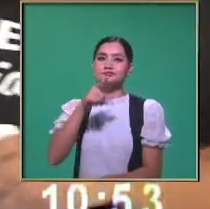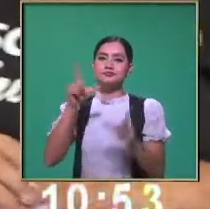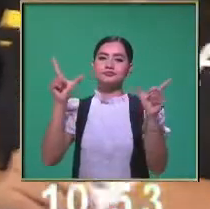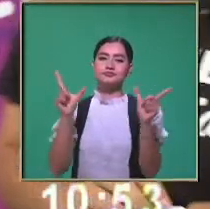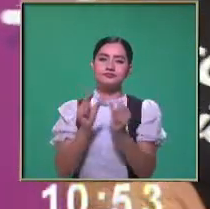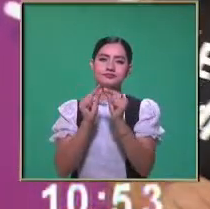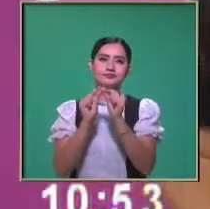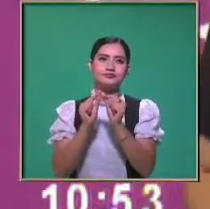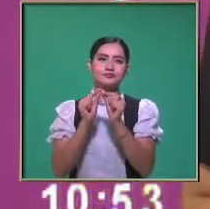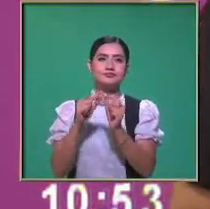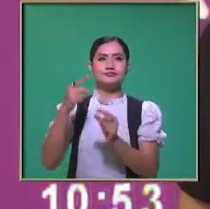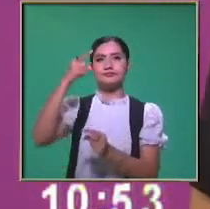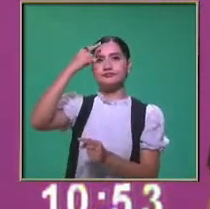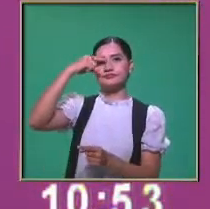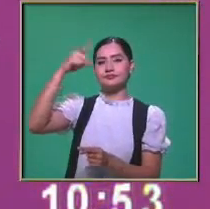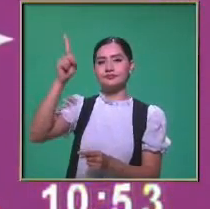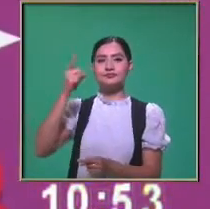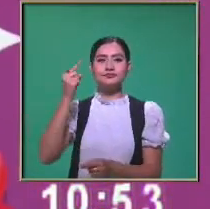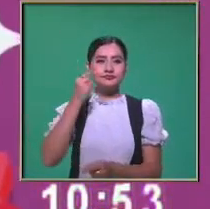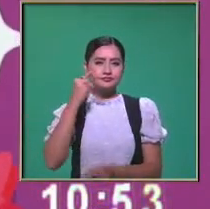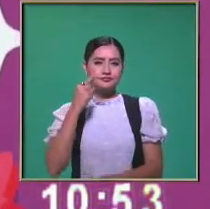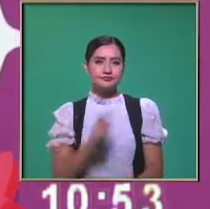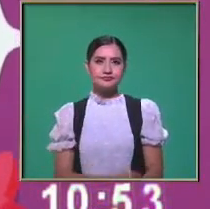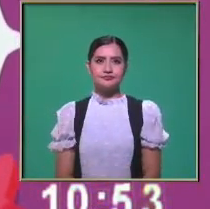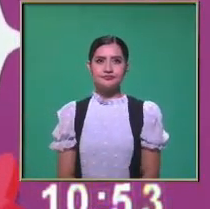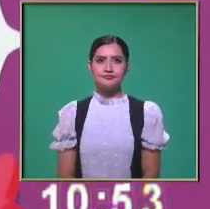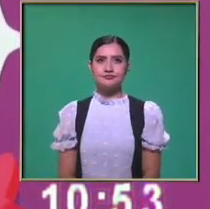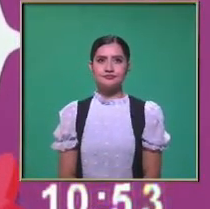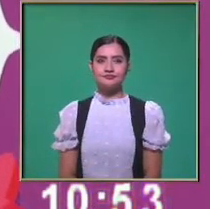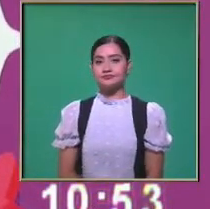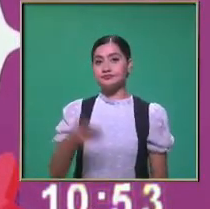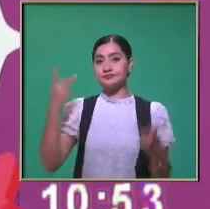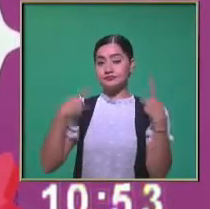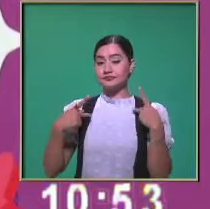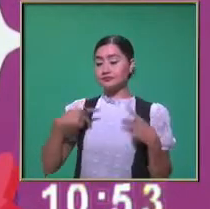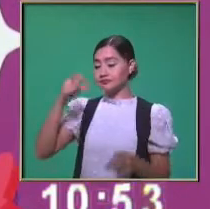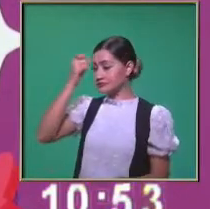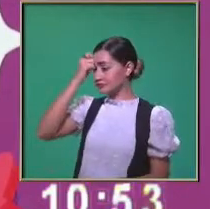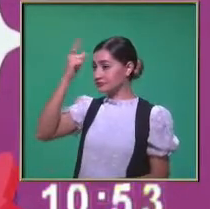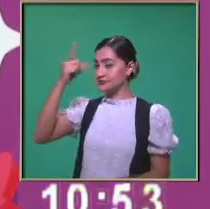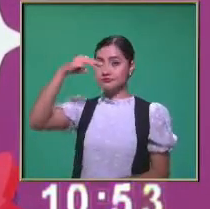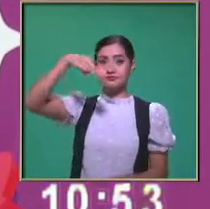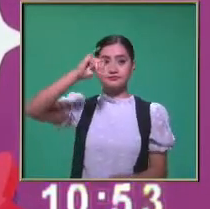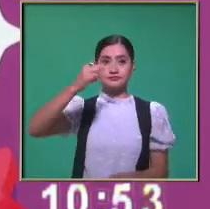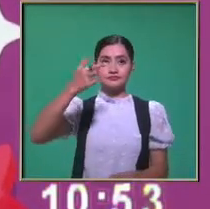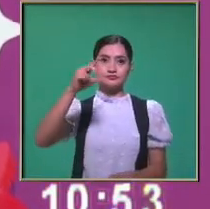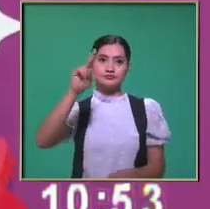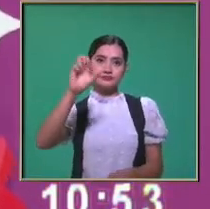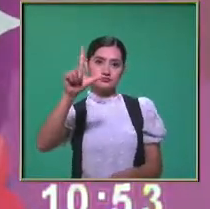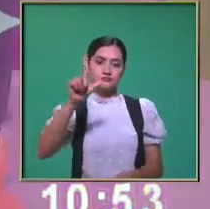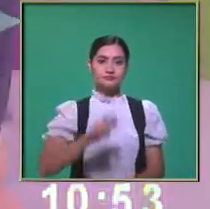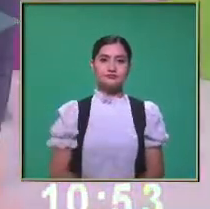a empezar. Es Veo en el aire, de Miguel Pérez Arteaga. Listo.